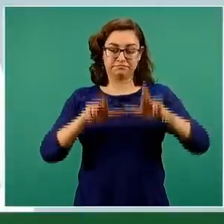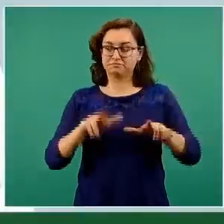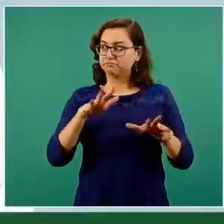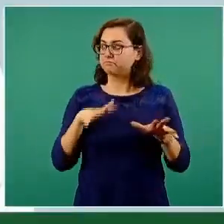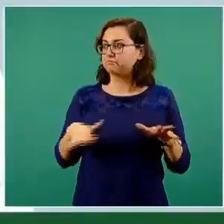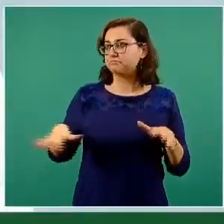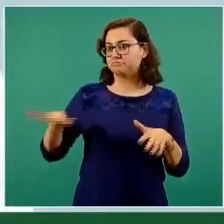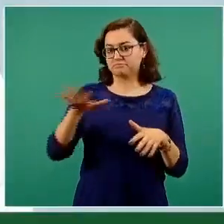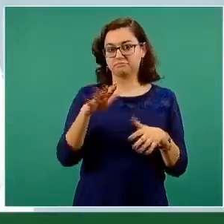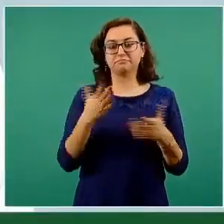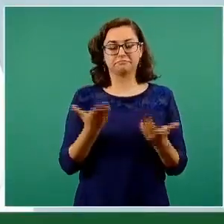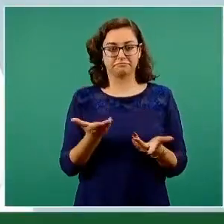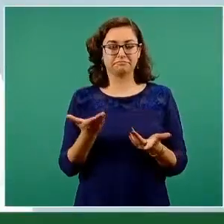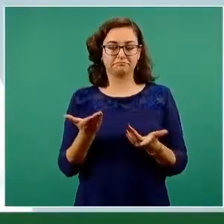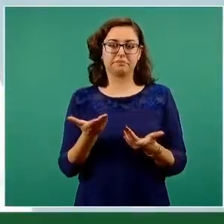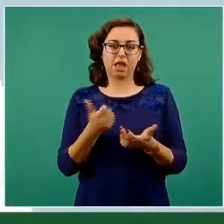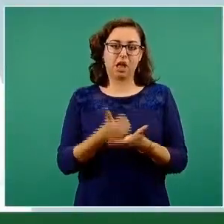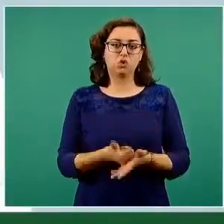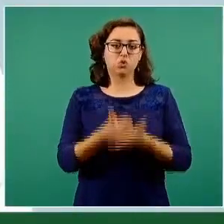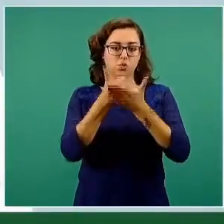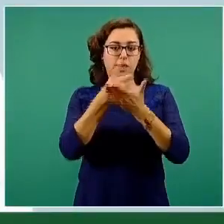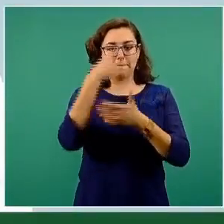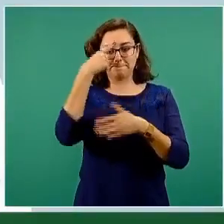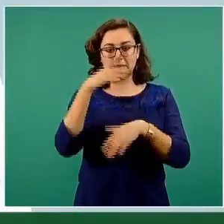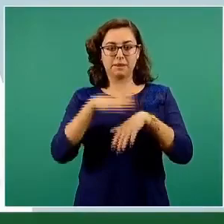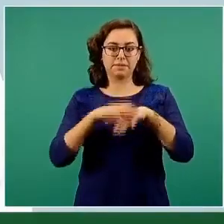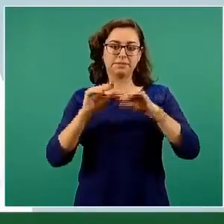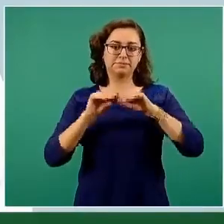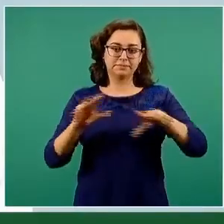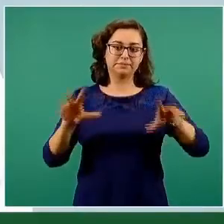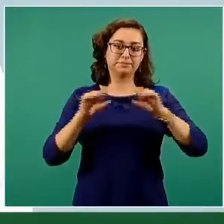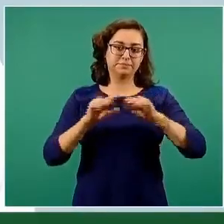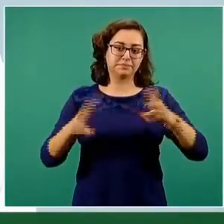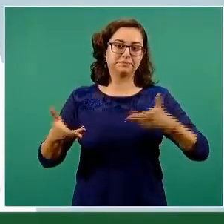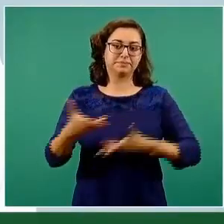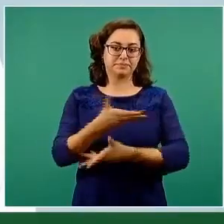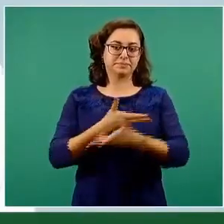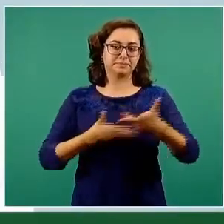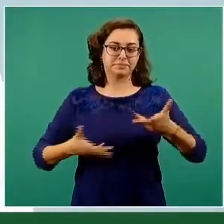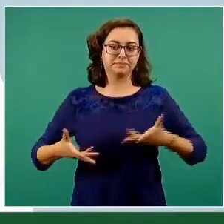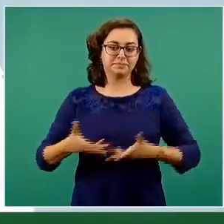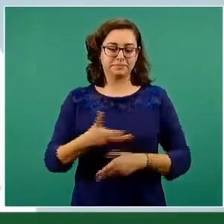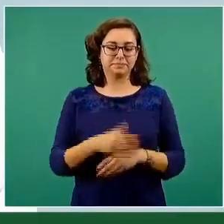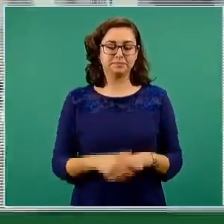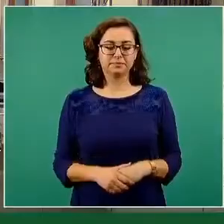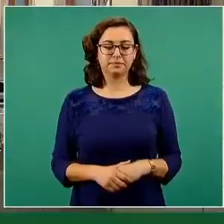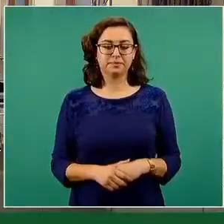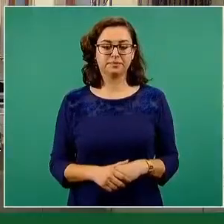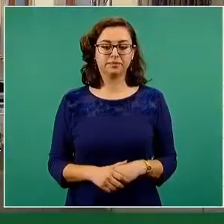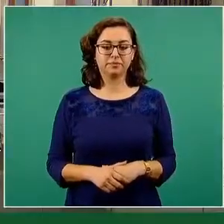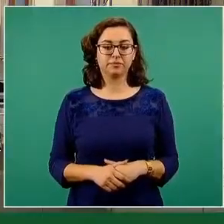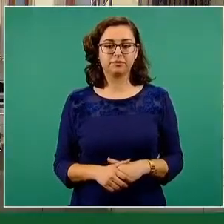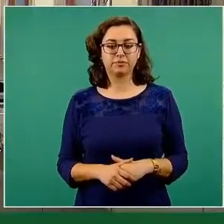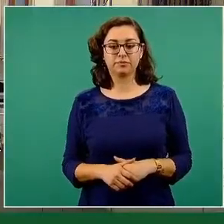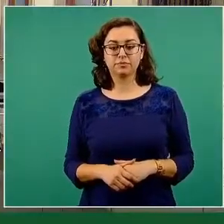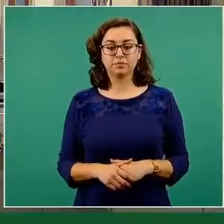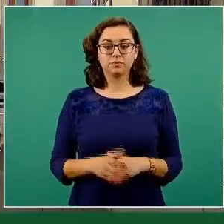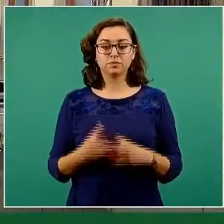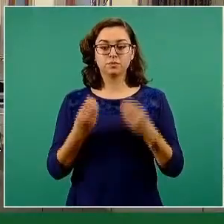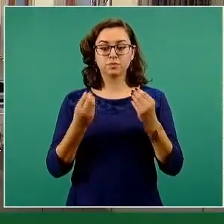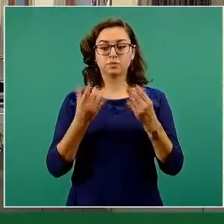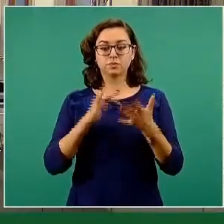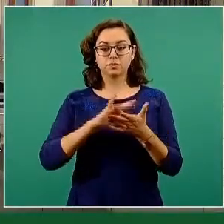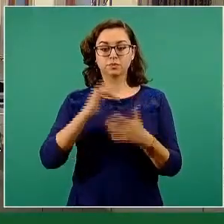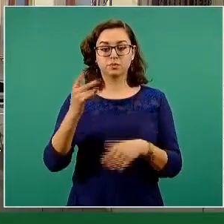a través de ustedes nos sirven para ir retroalimentando el resto de herramientas que tenemos. Muchas gracias, doctor